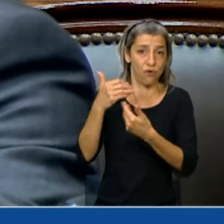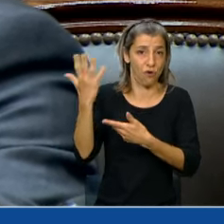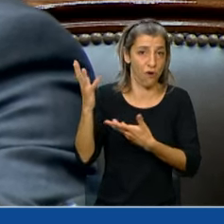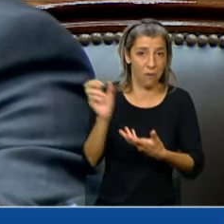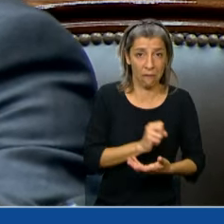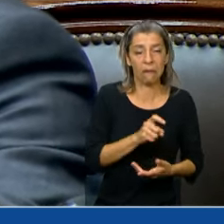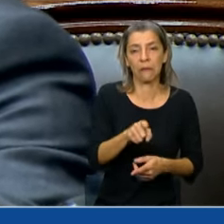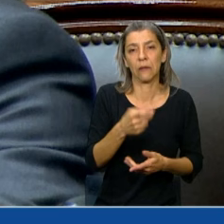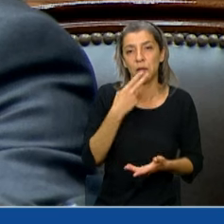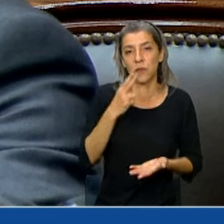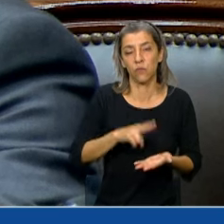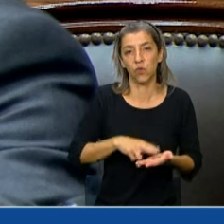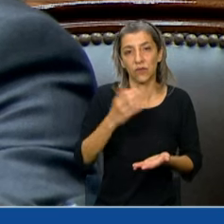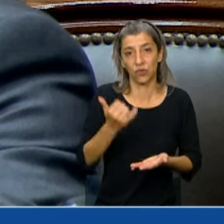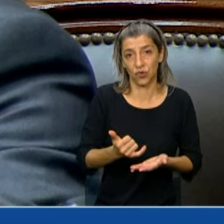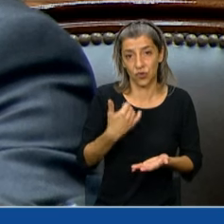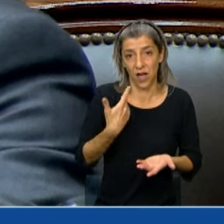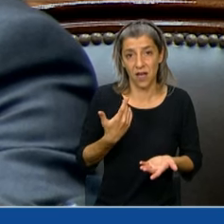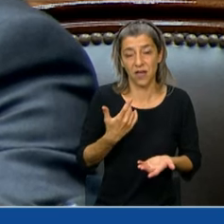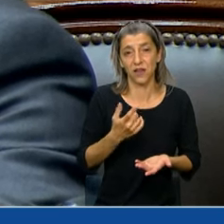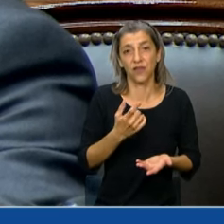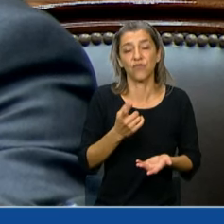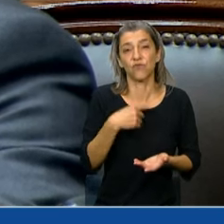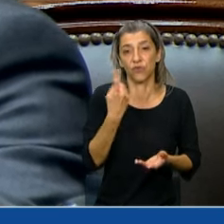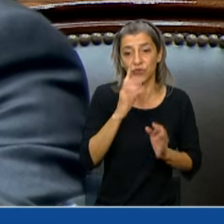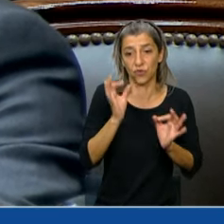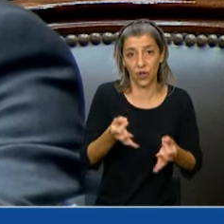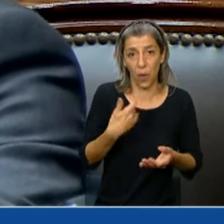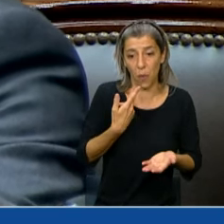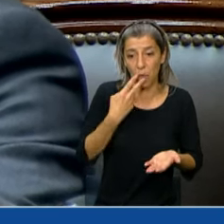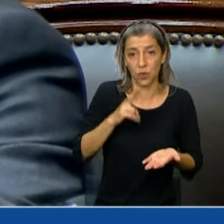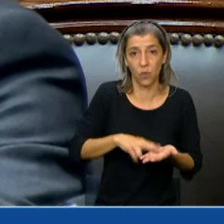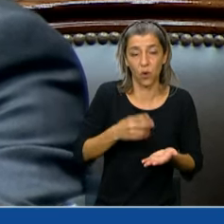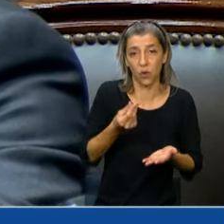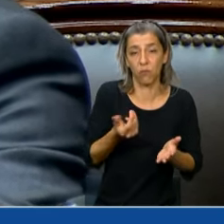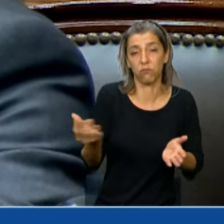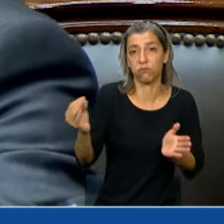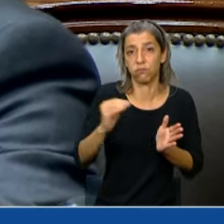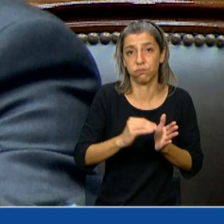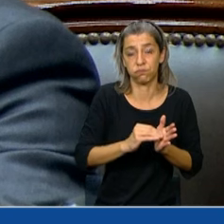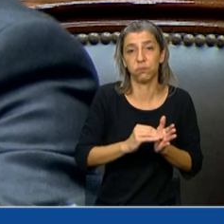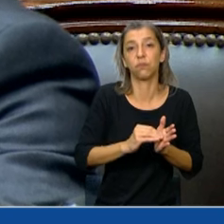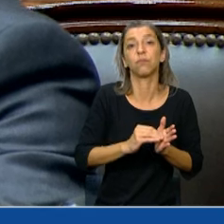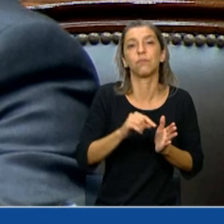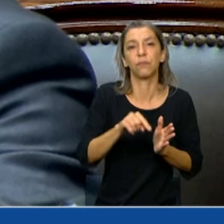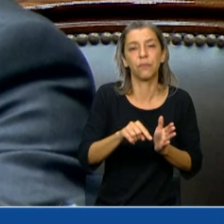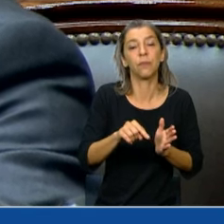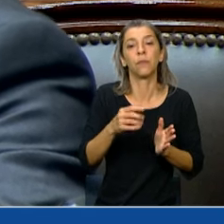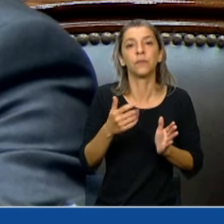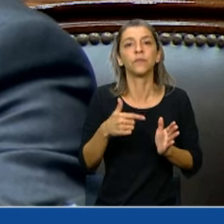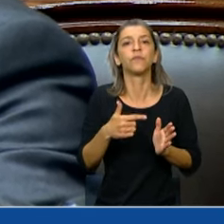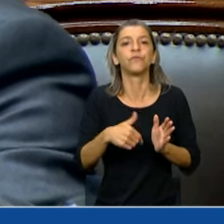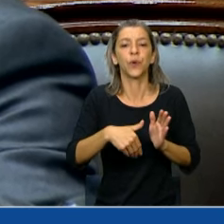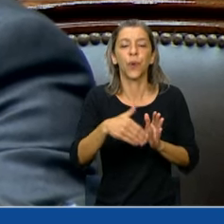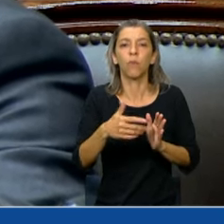cobrando sobre los pares de zapat que se importen va directamente al financiamiento de un fondo de fomento